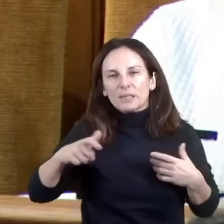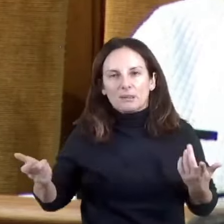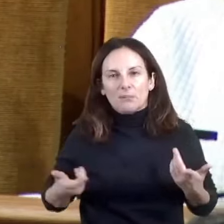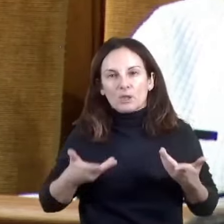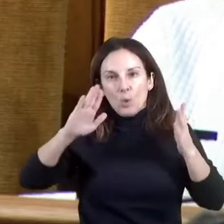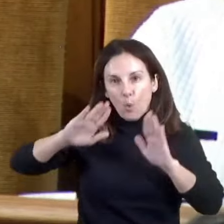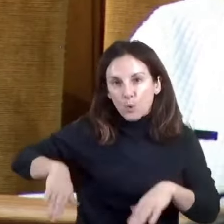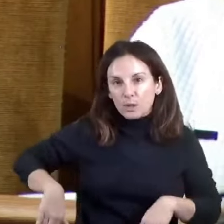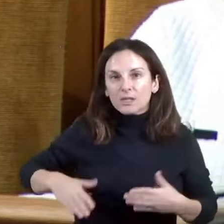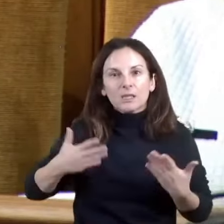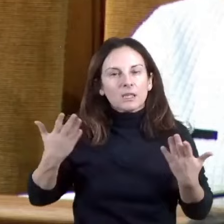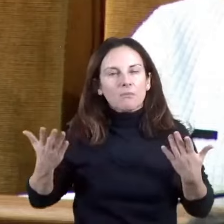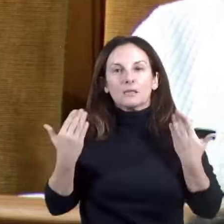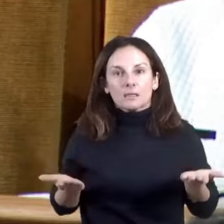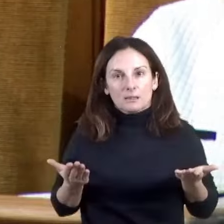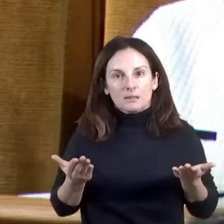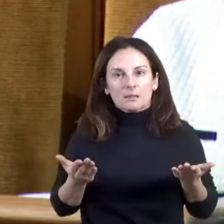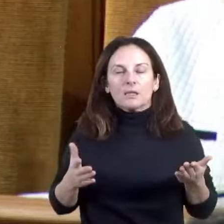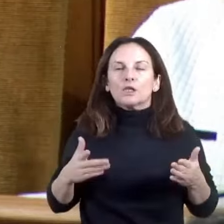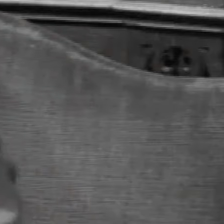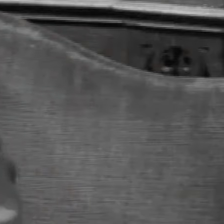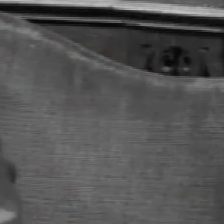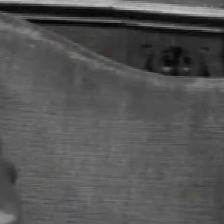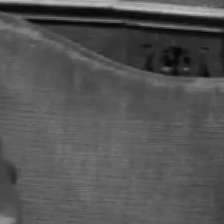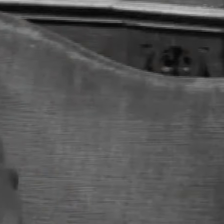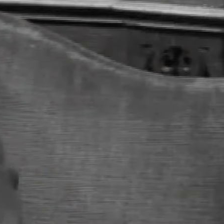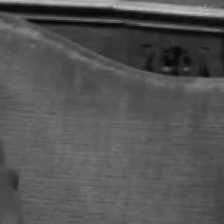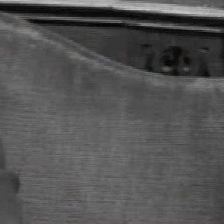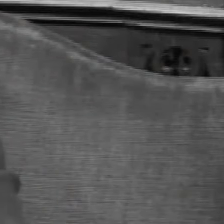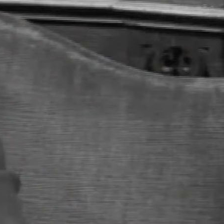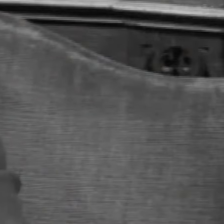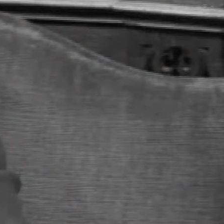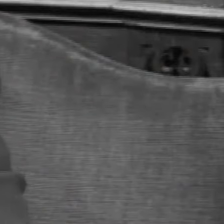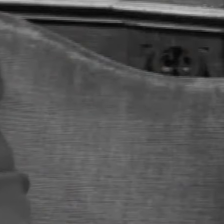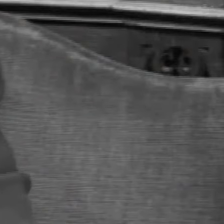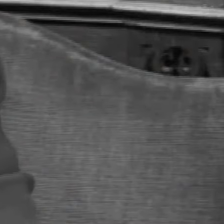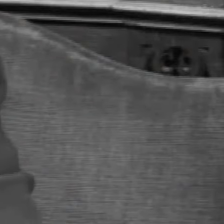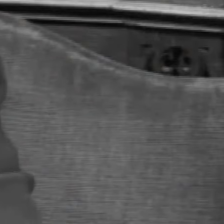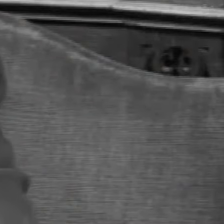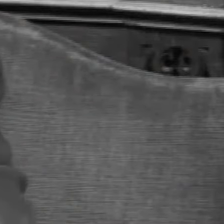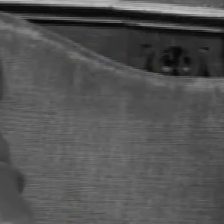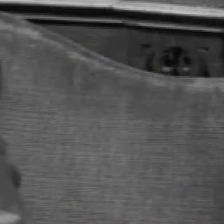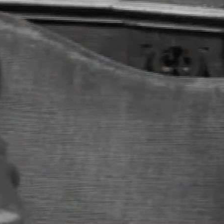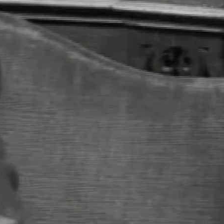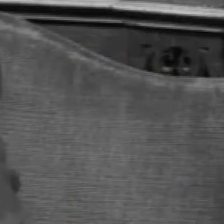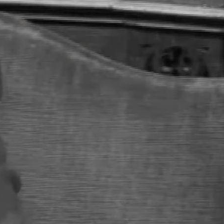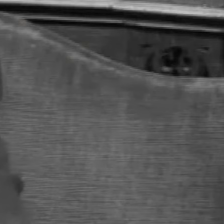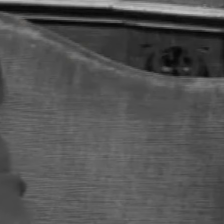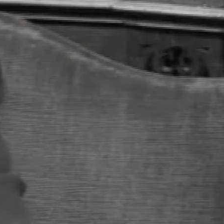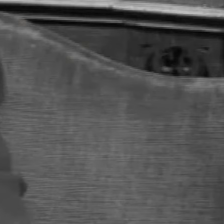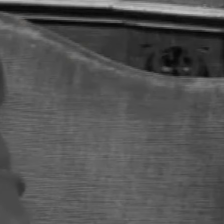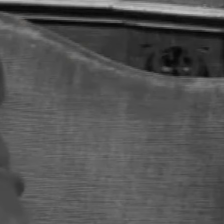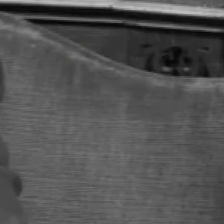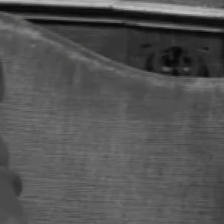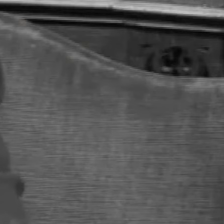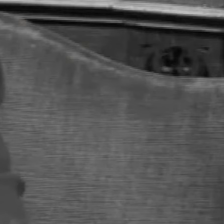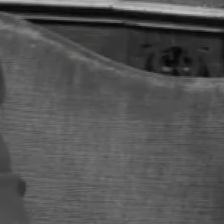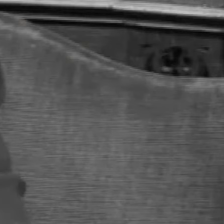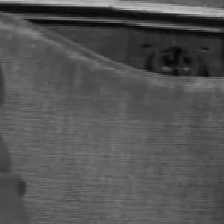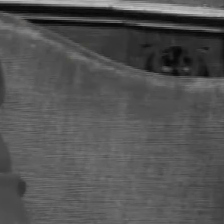Cruzada de liberación que supuso la última Cruzada del